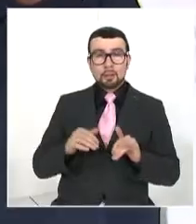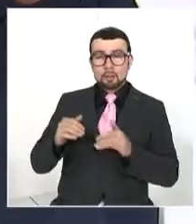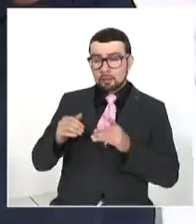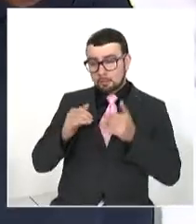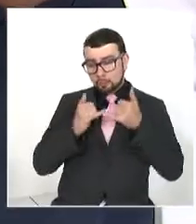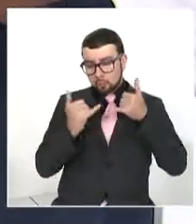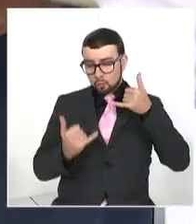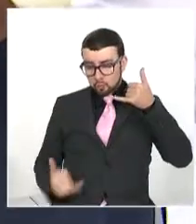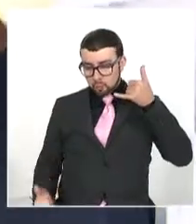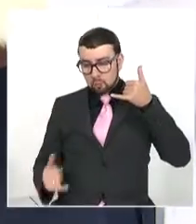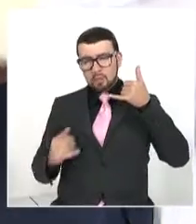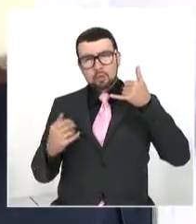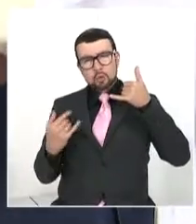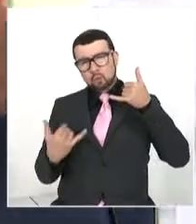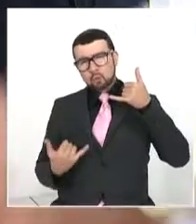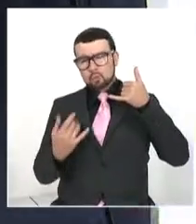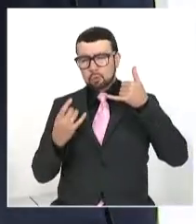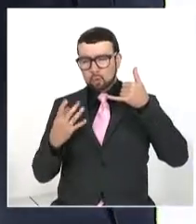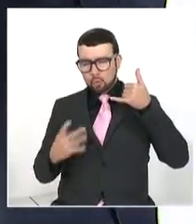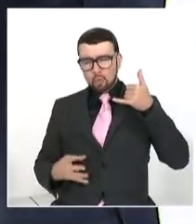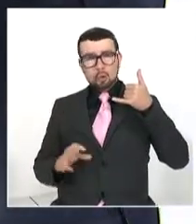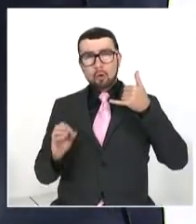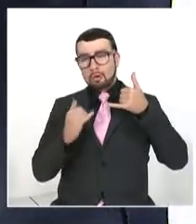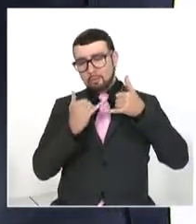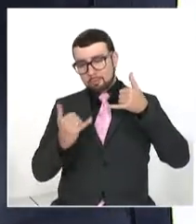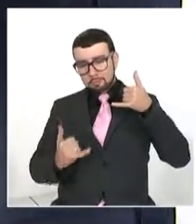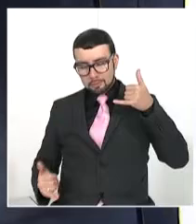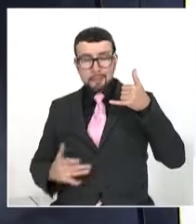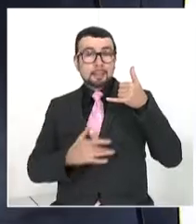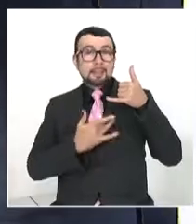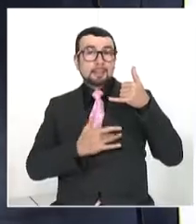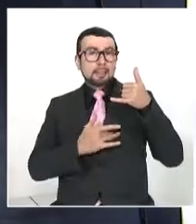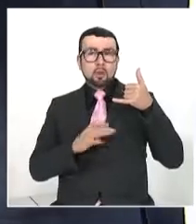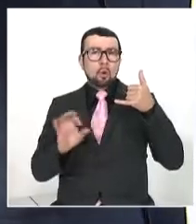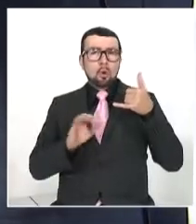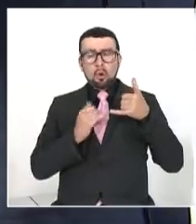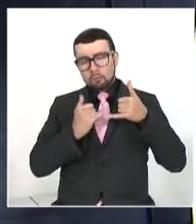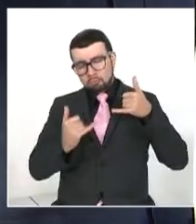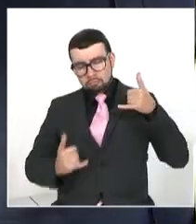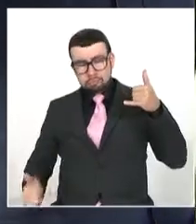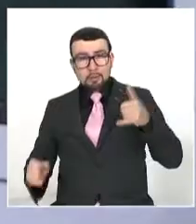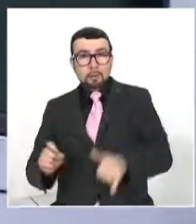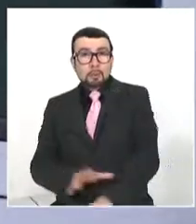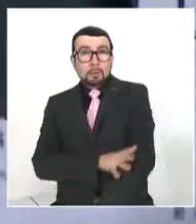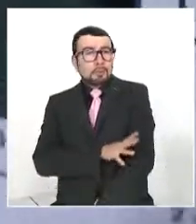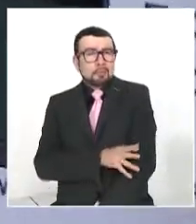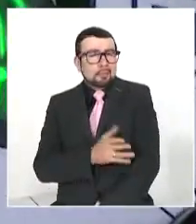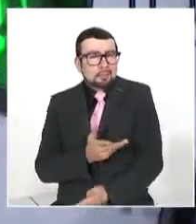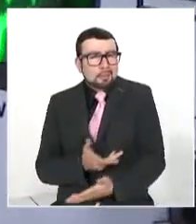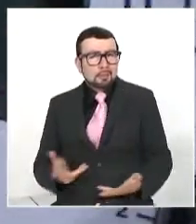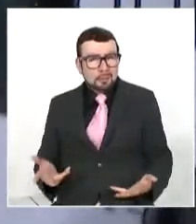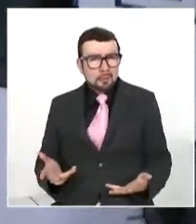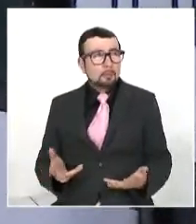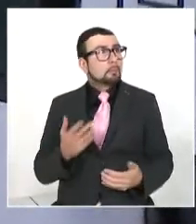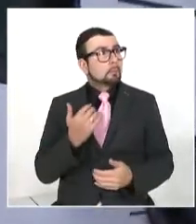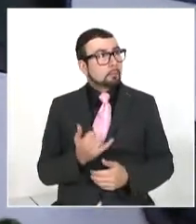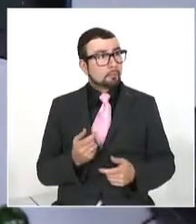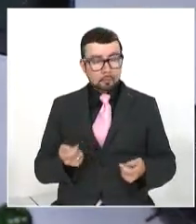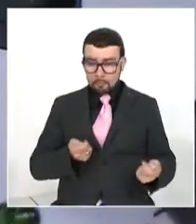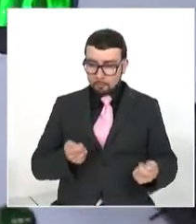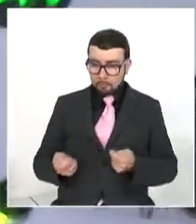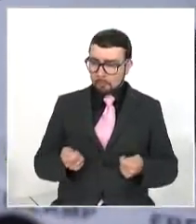viajan todos los estímulos, ya sean motores o sensitivos, y de acuerdo aquí al